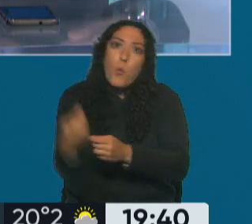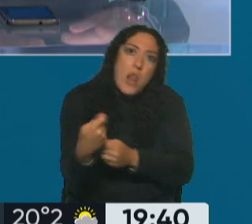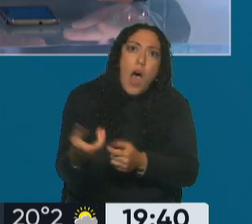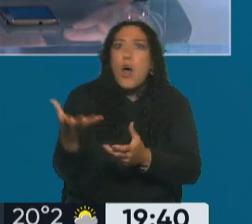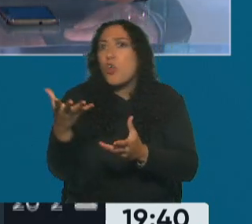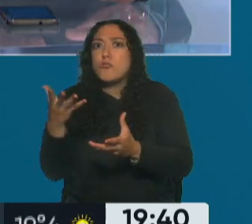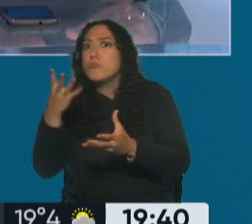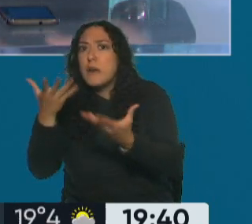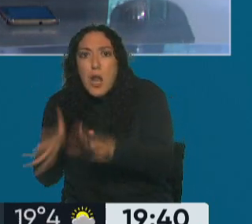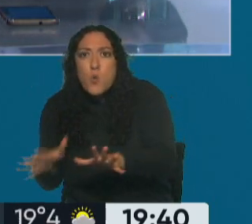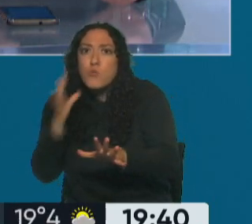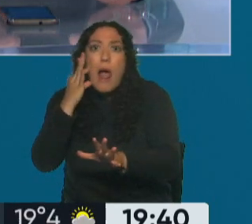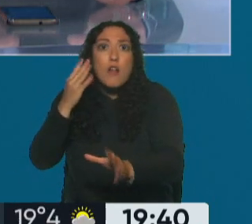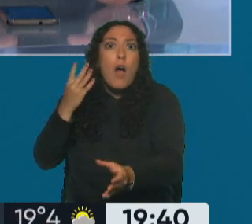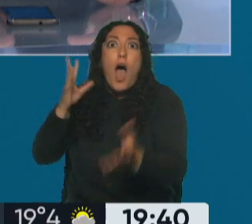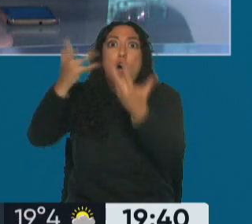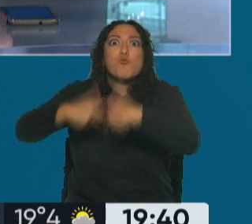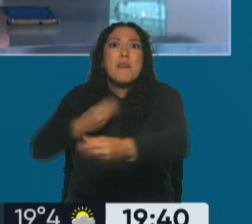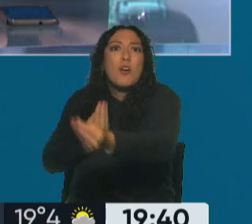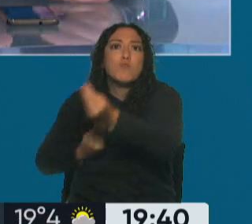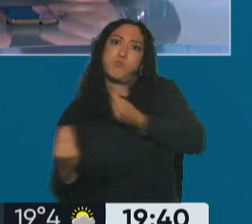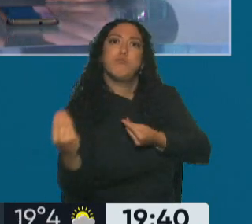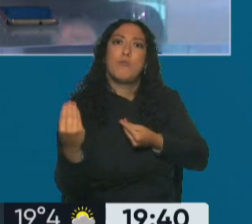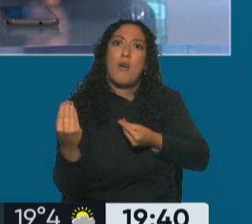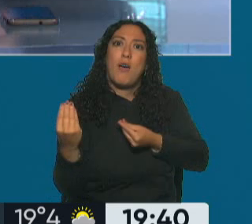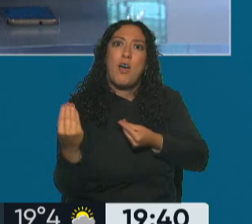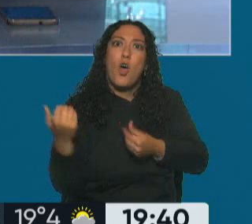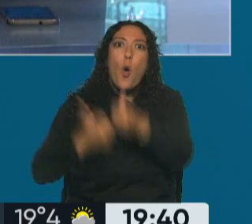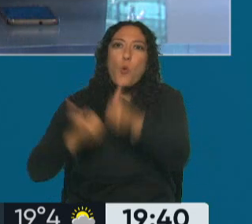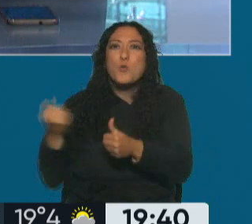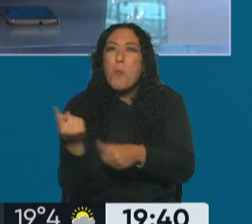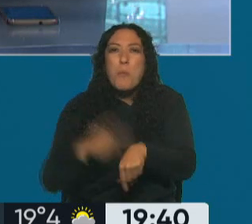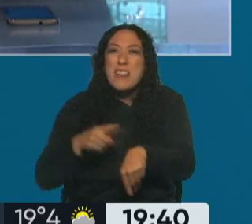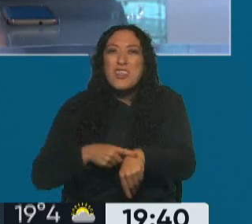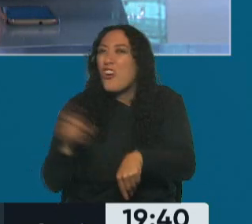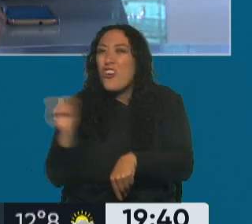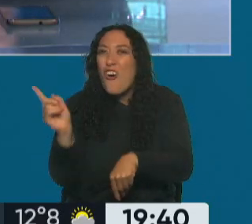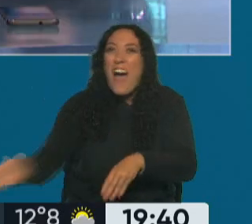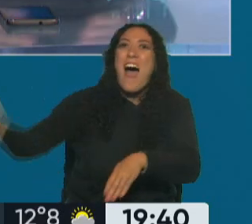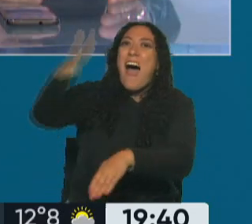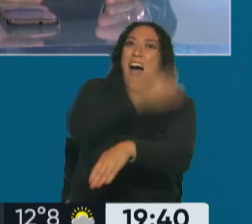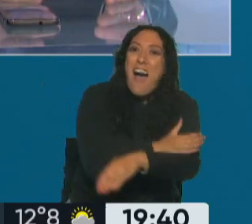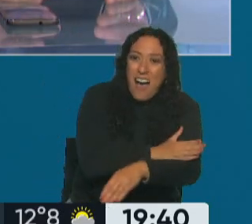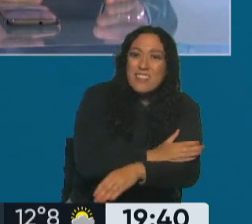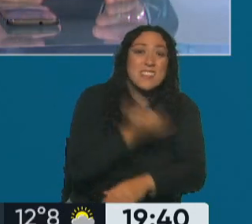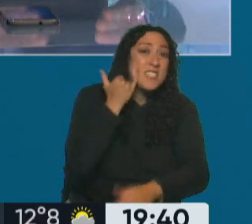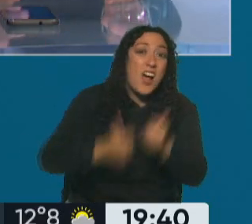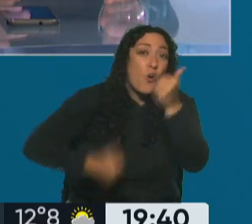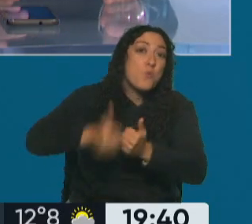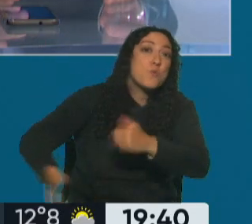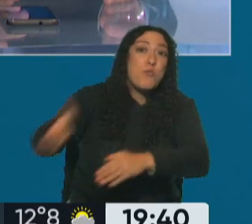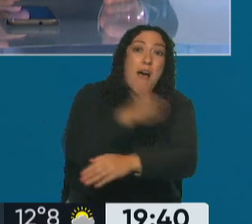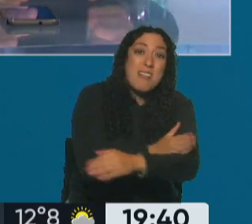está trabajando como abogado o que está trabajando como funcionario le dic señor venga hágase cargo de este juzgado por el cual usted ya concursó